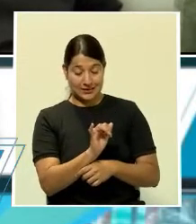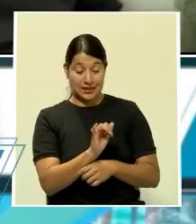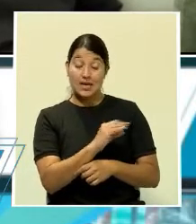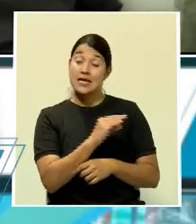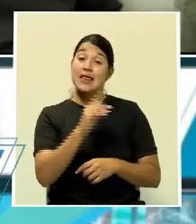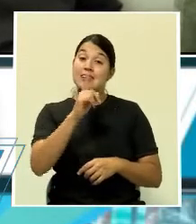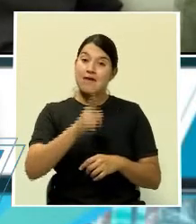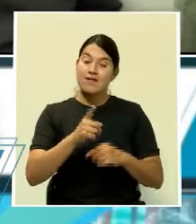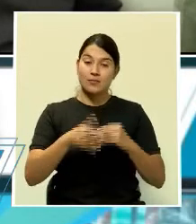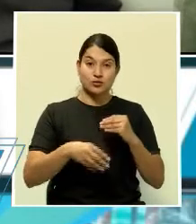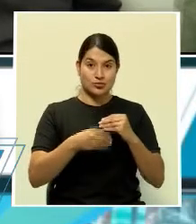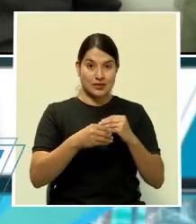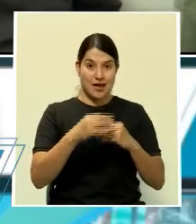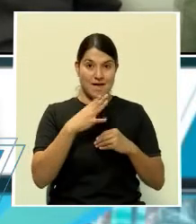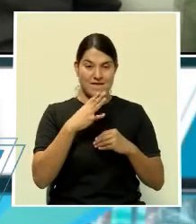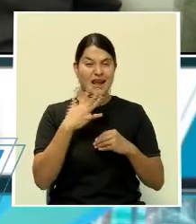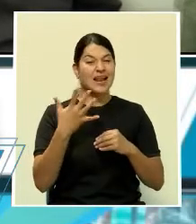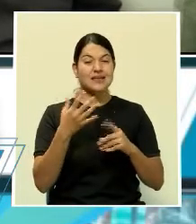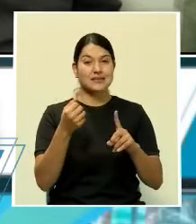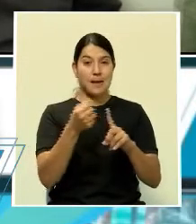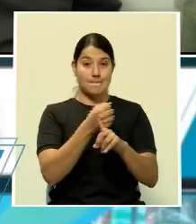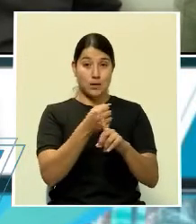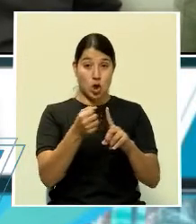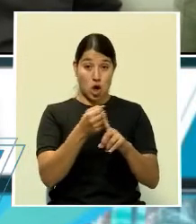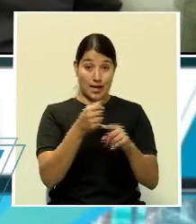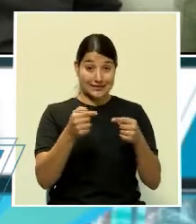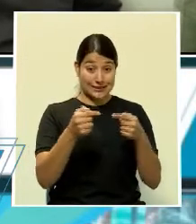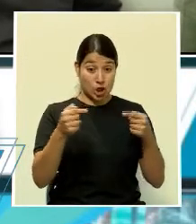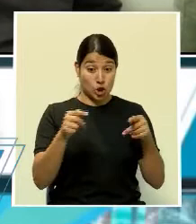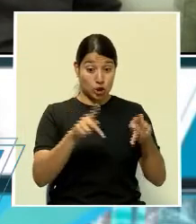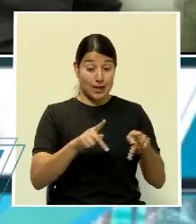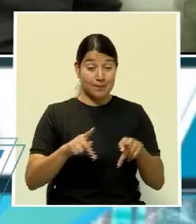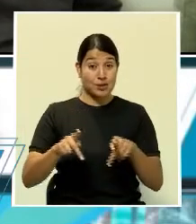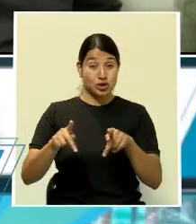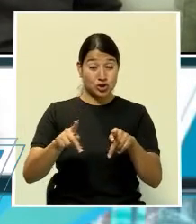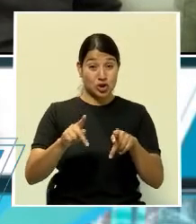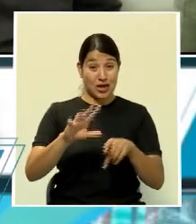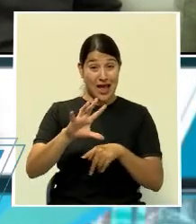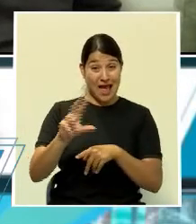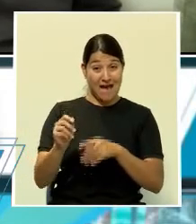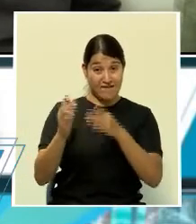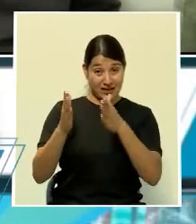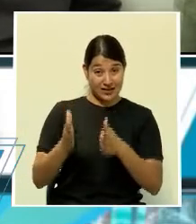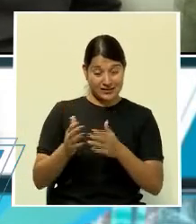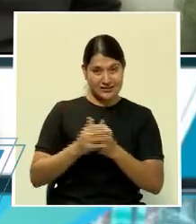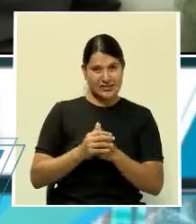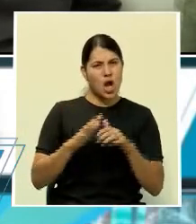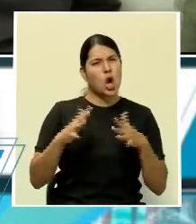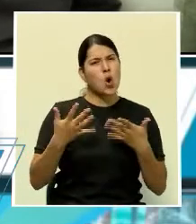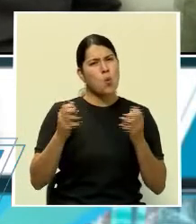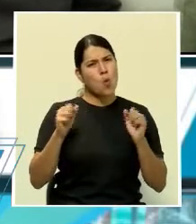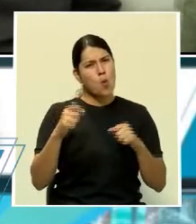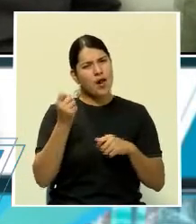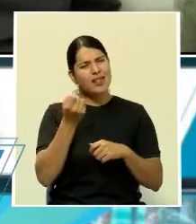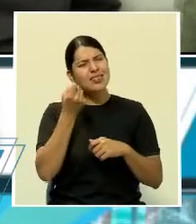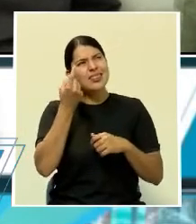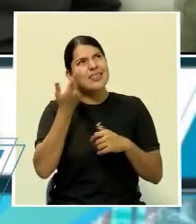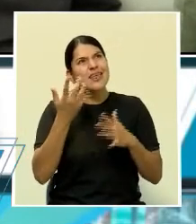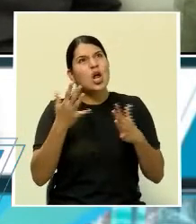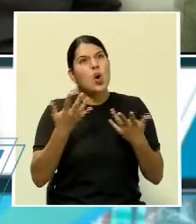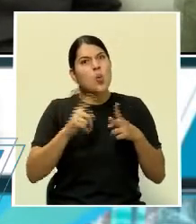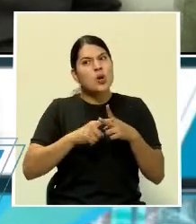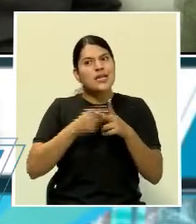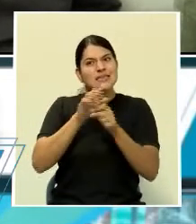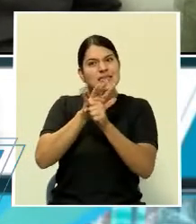estar presente, y es la violencia contra estas poblaciones. ¿Cómo entender el origen del racismo y